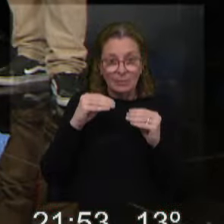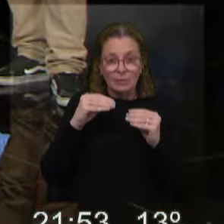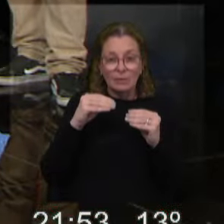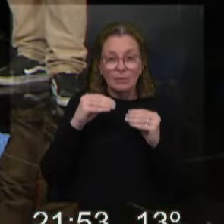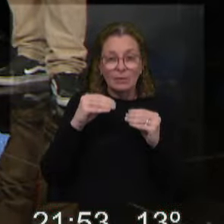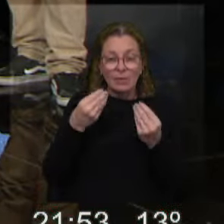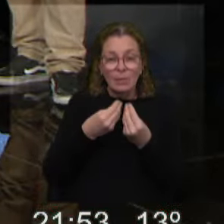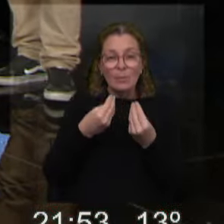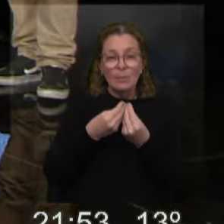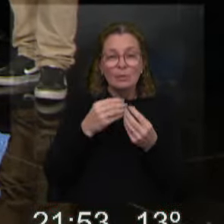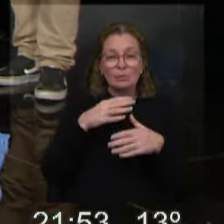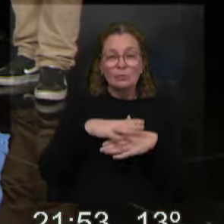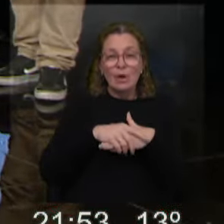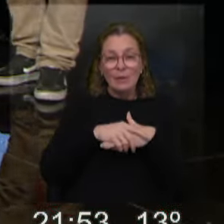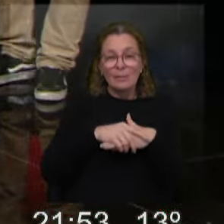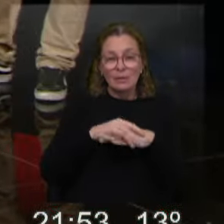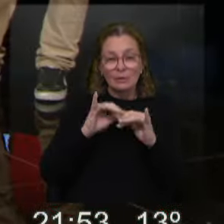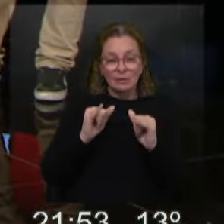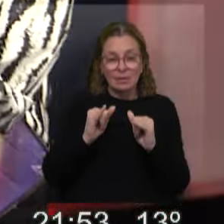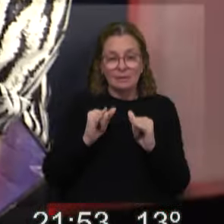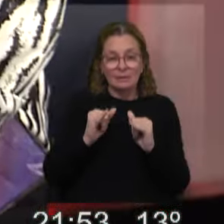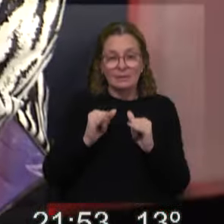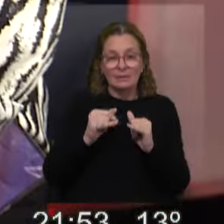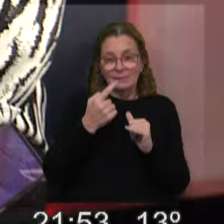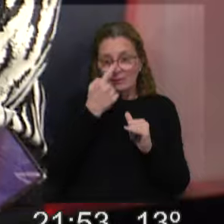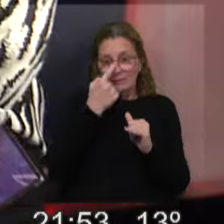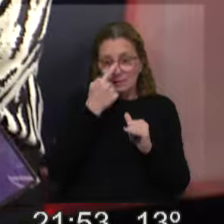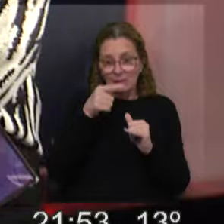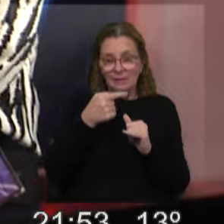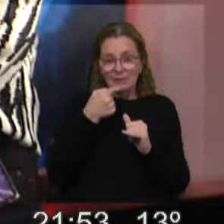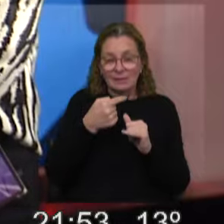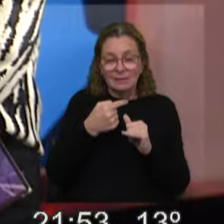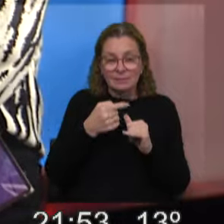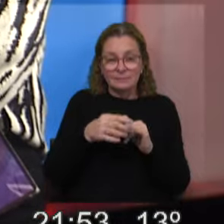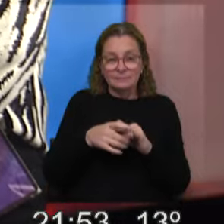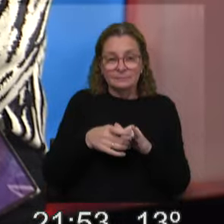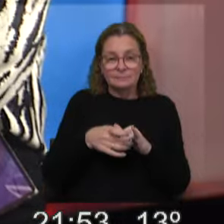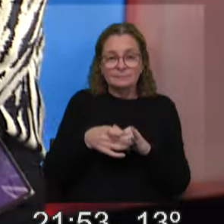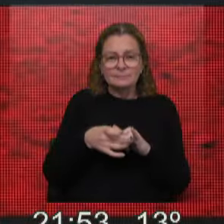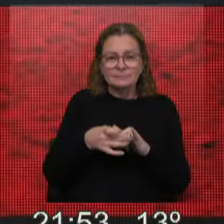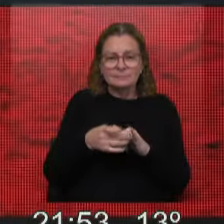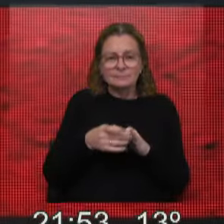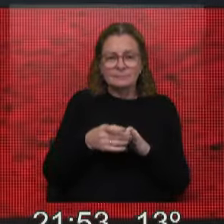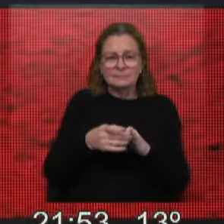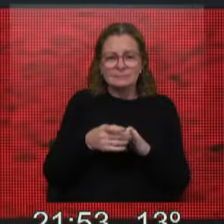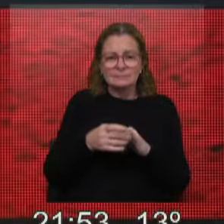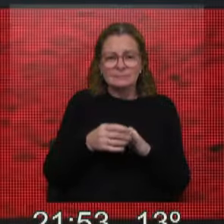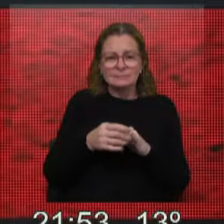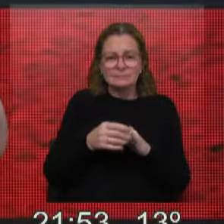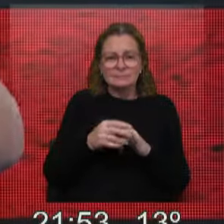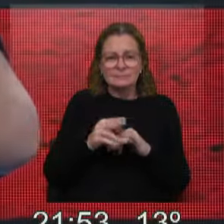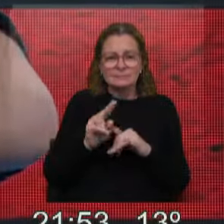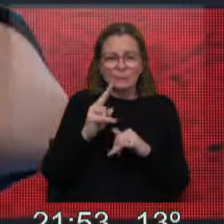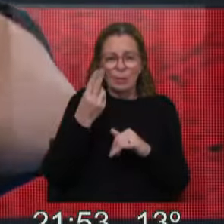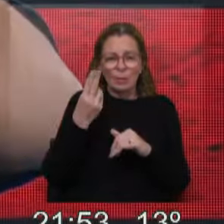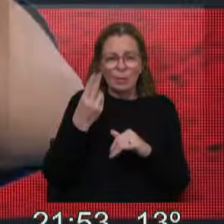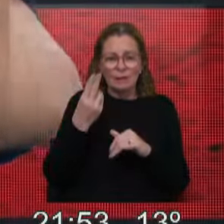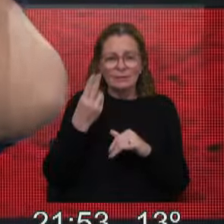tenemos muchos amigos a través de esto, pasó. Claro. ¿Y ahí qué dice? Igual nos puedes en mentir, esto que no tenemos dice ni idea. Uruguayo post-punk, y es un homenaje